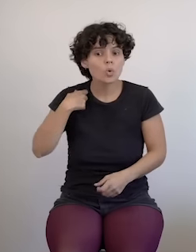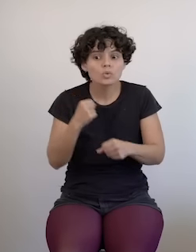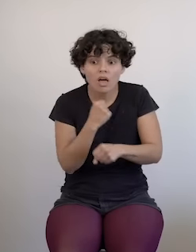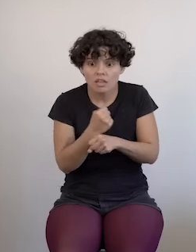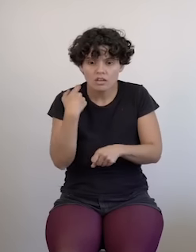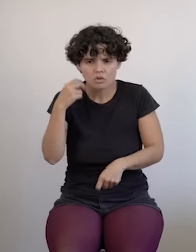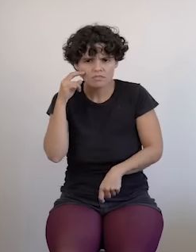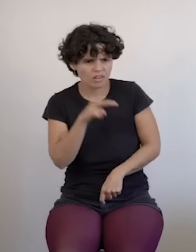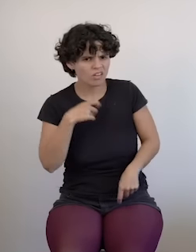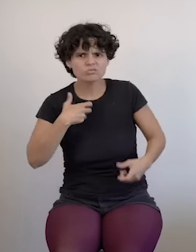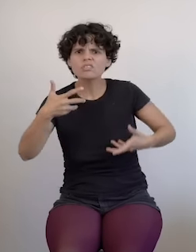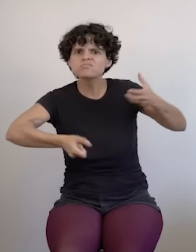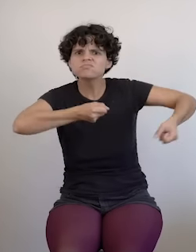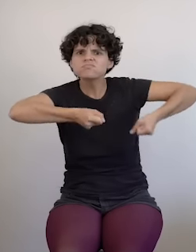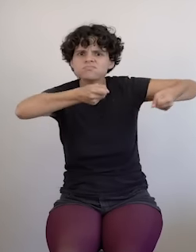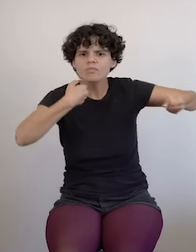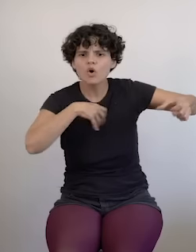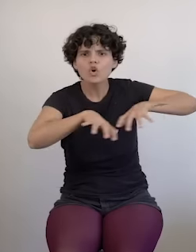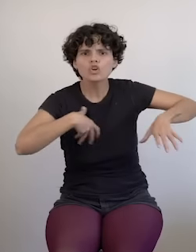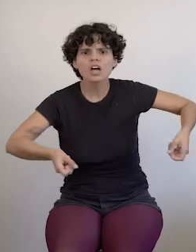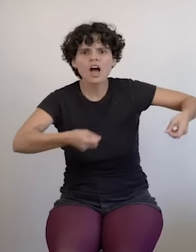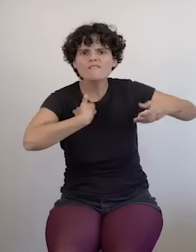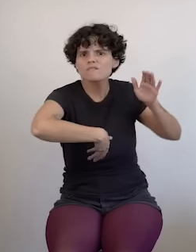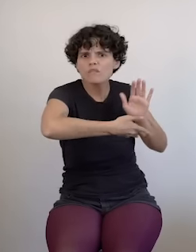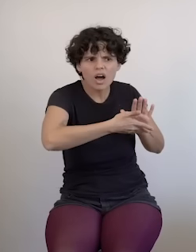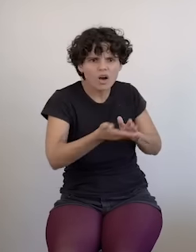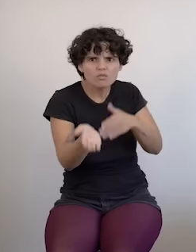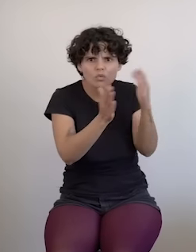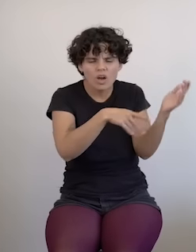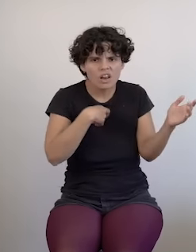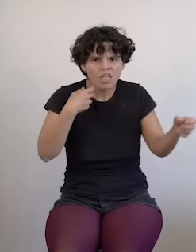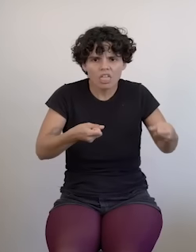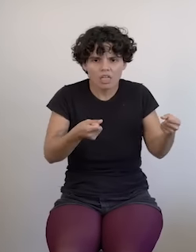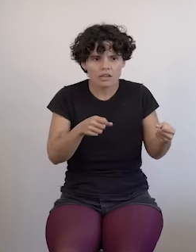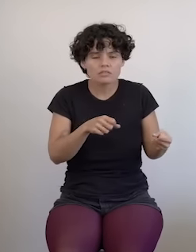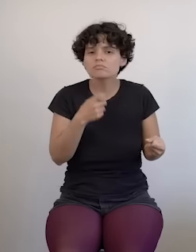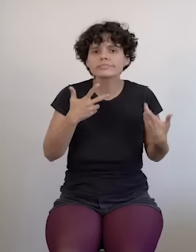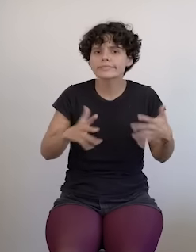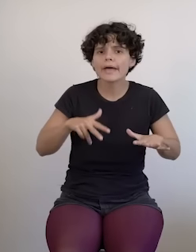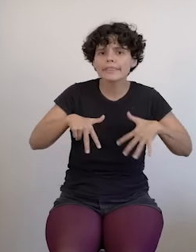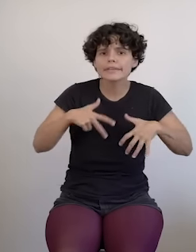la... Y yo llego a hacer un taller y lo veo con todas sus personas afuera, ¿qué pasa? Compré